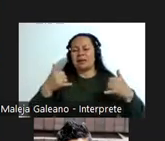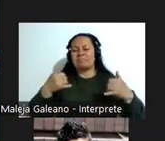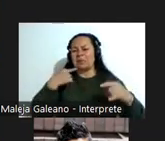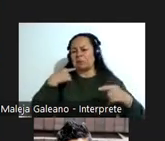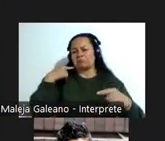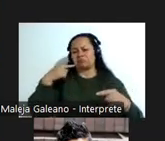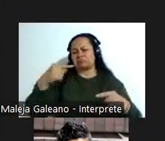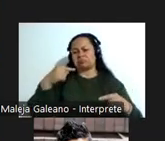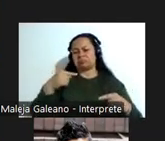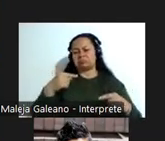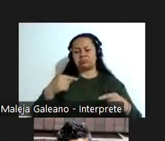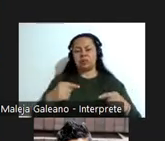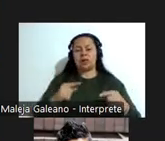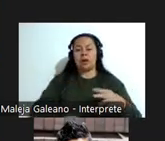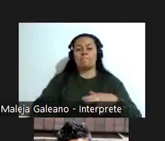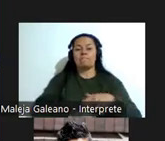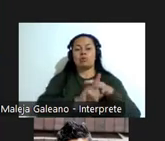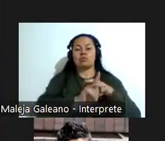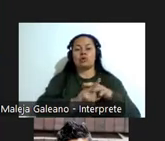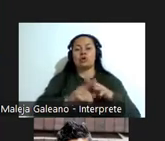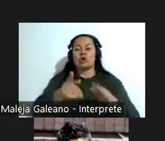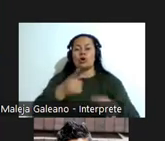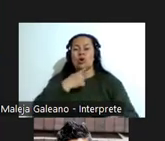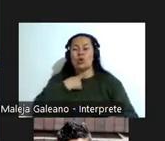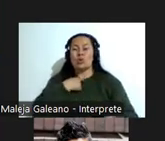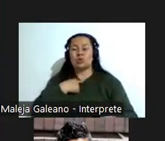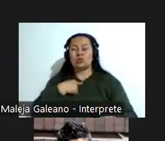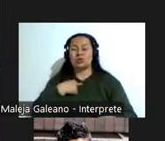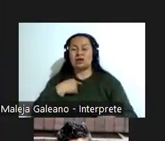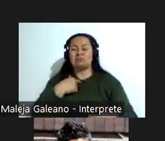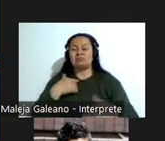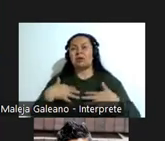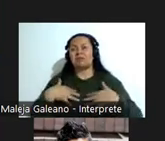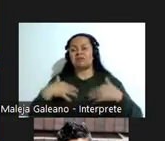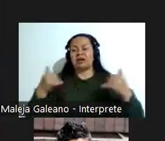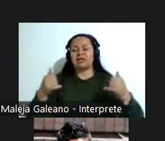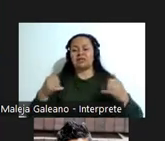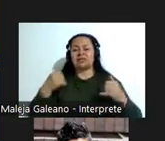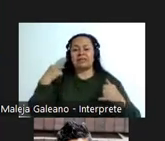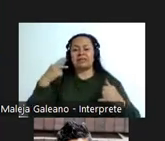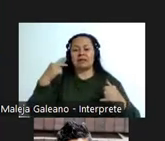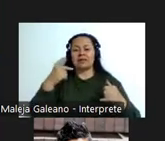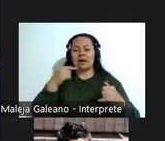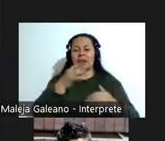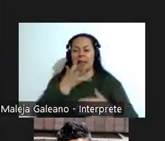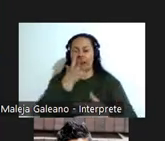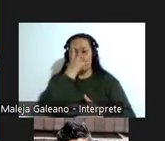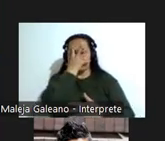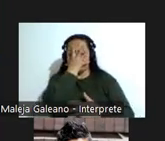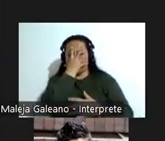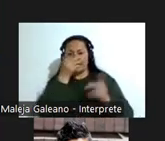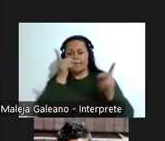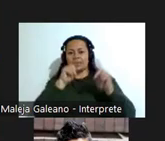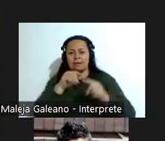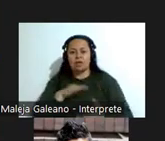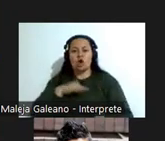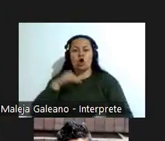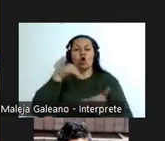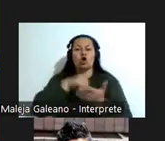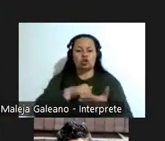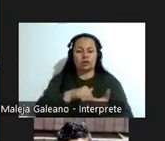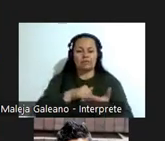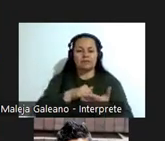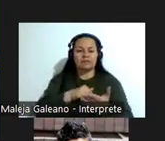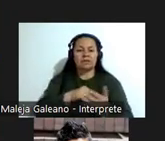esto. Y el goce de la negatividad, de la vergüenza, aborda esa reafirmación